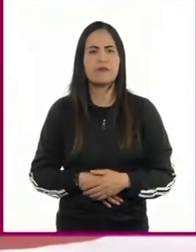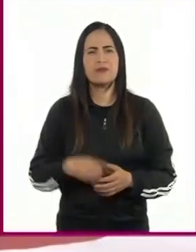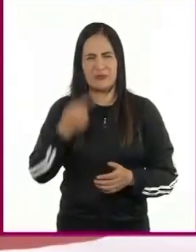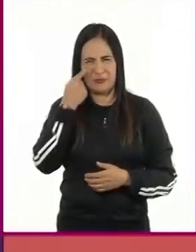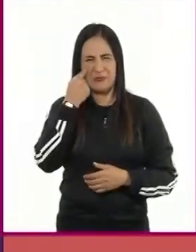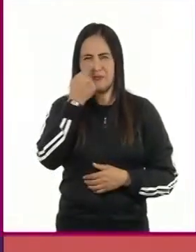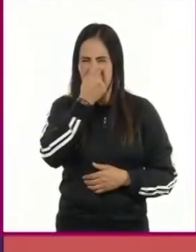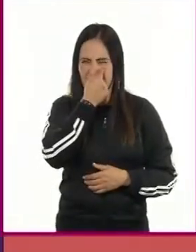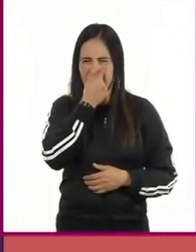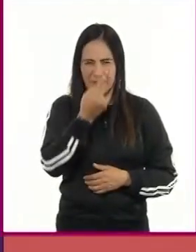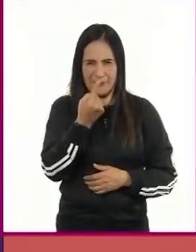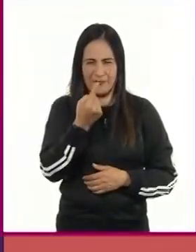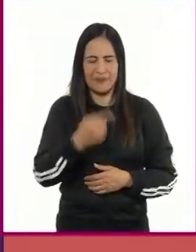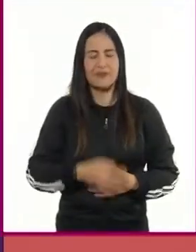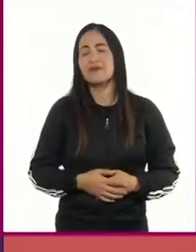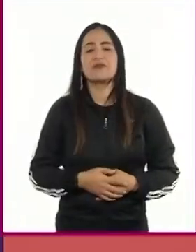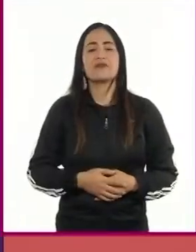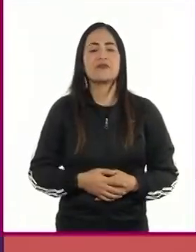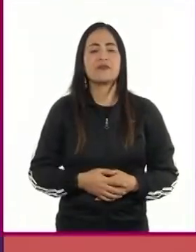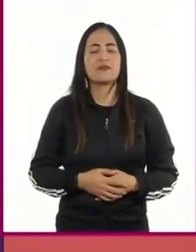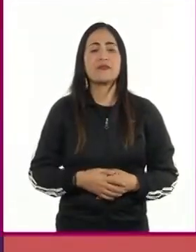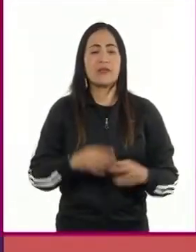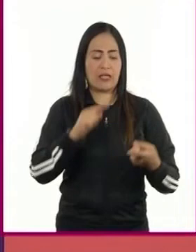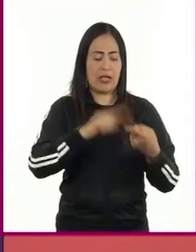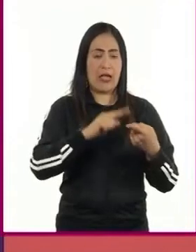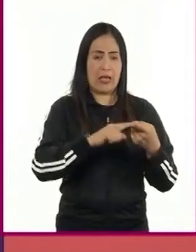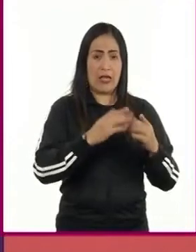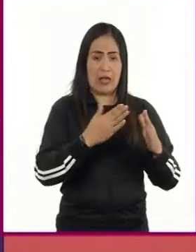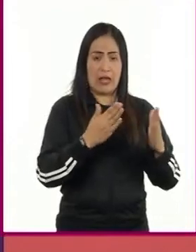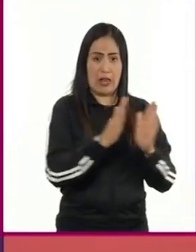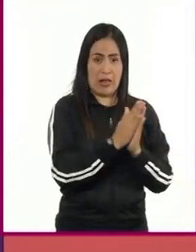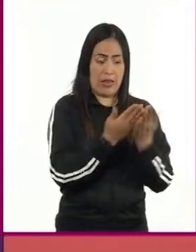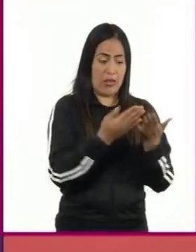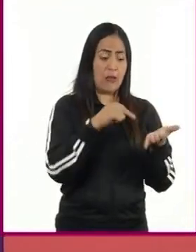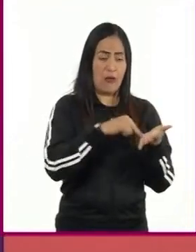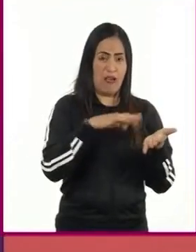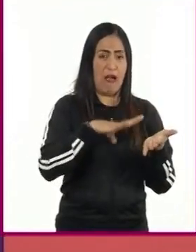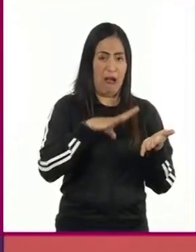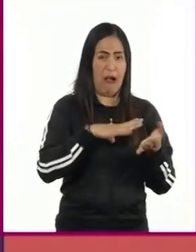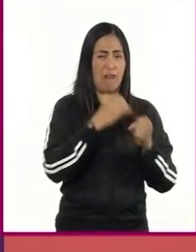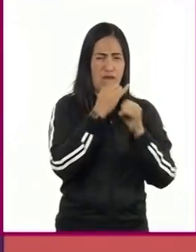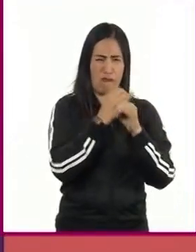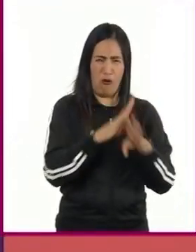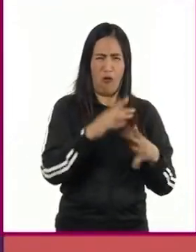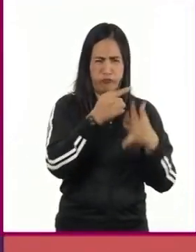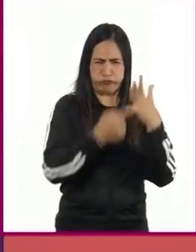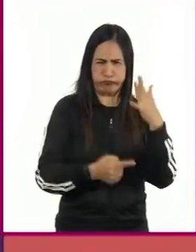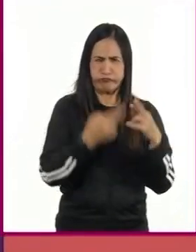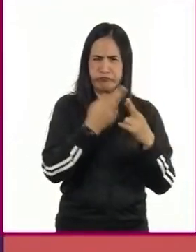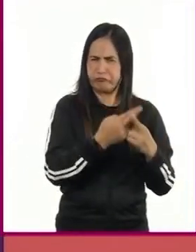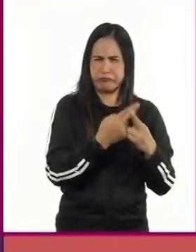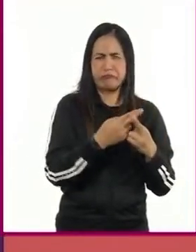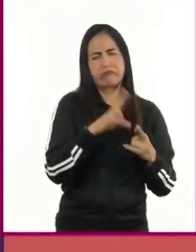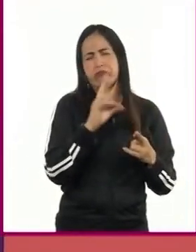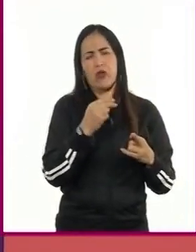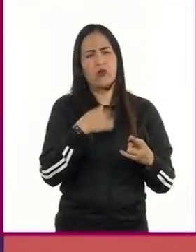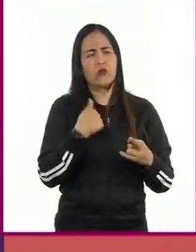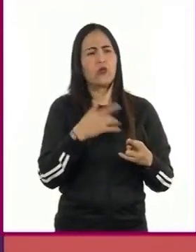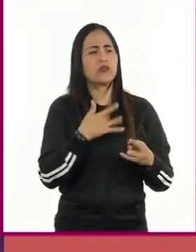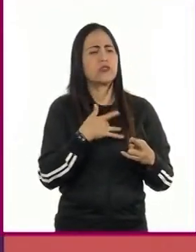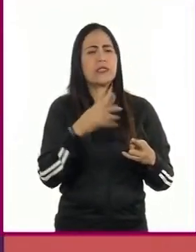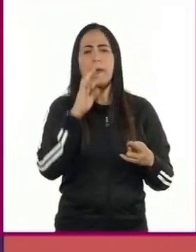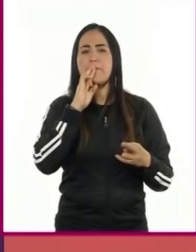pueden observar, a pesar de que la fuente contiene mucha información, solamente consideré aquella que